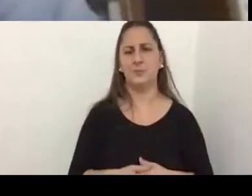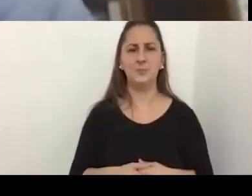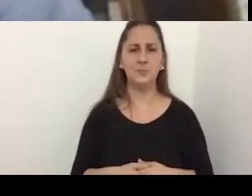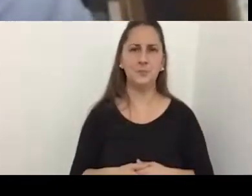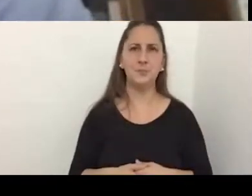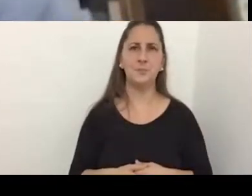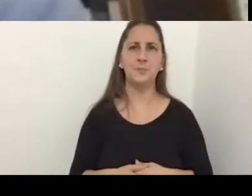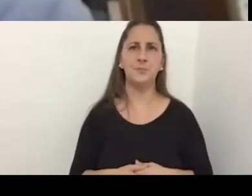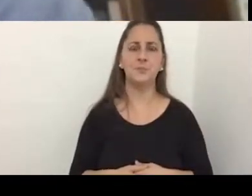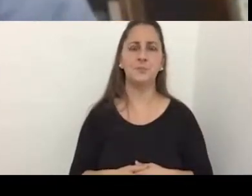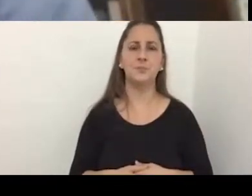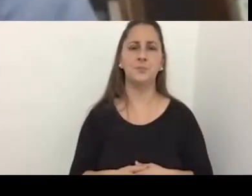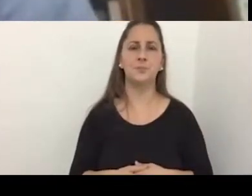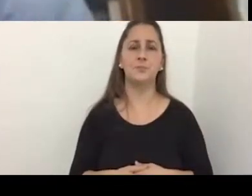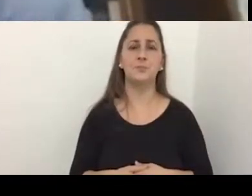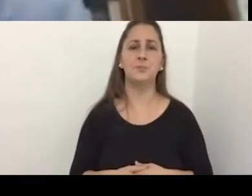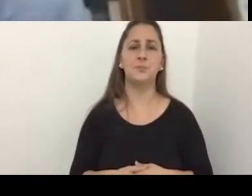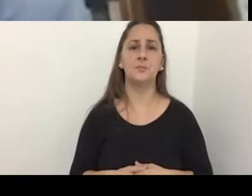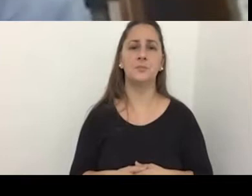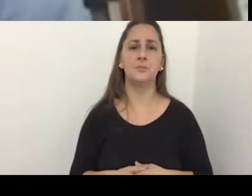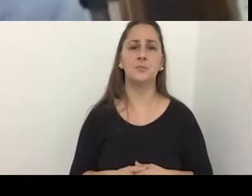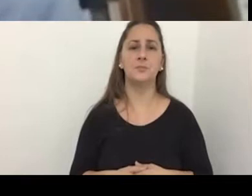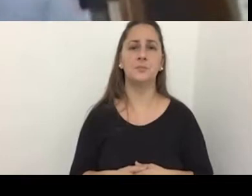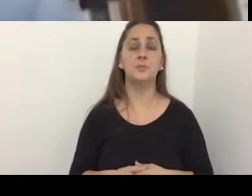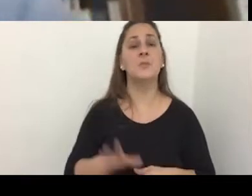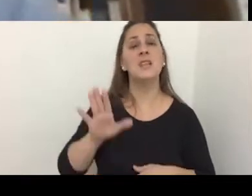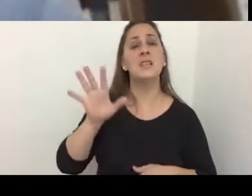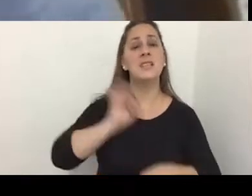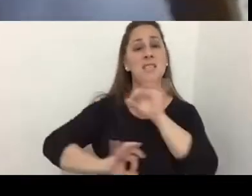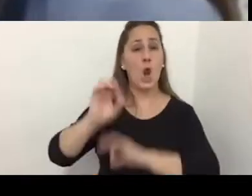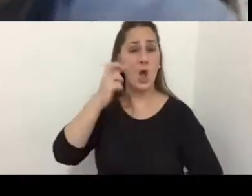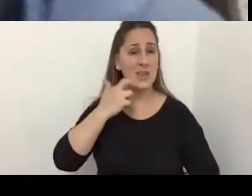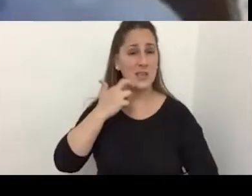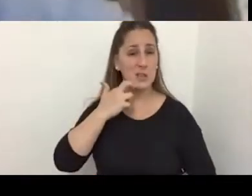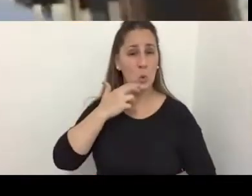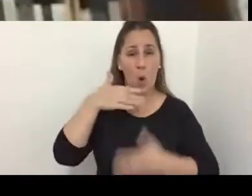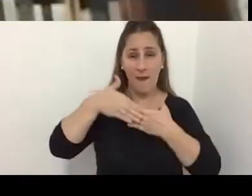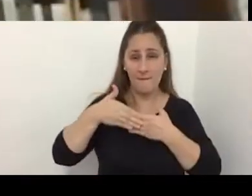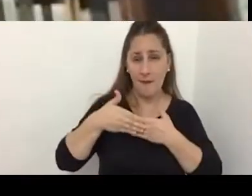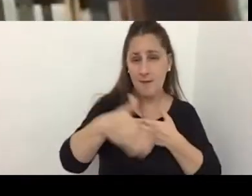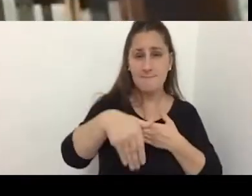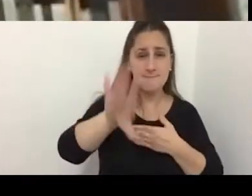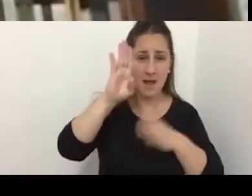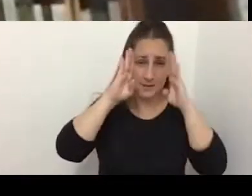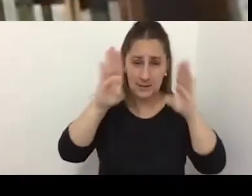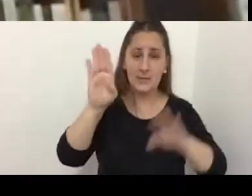Ahora, a partir del siglo XIX, y sobre todo uno pone foco en el siglo